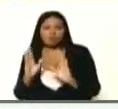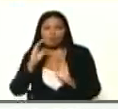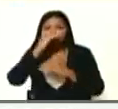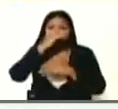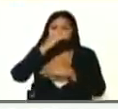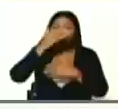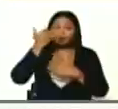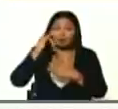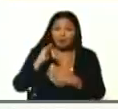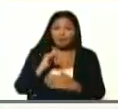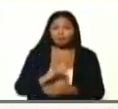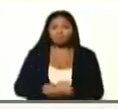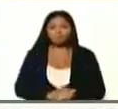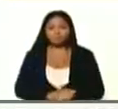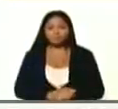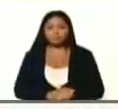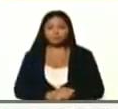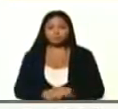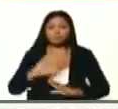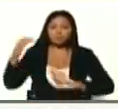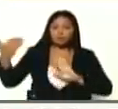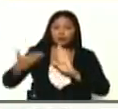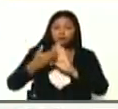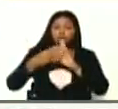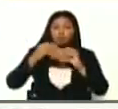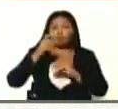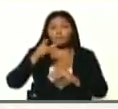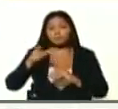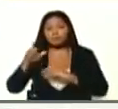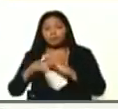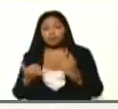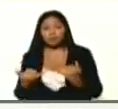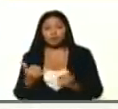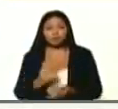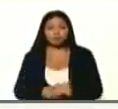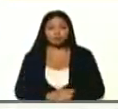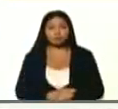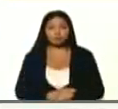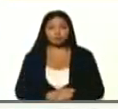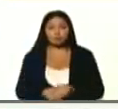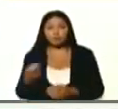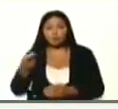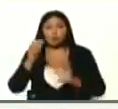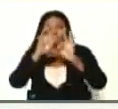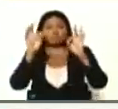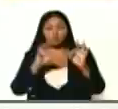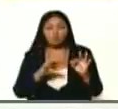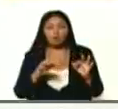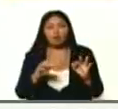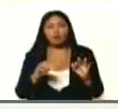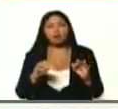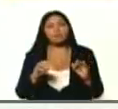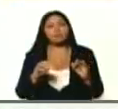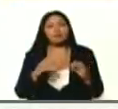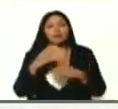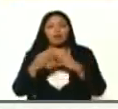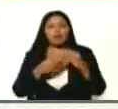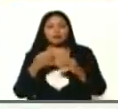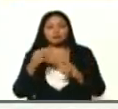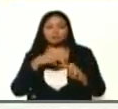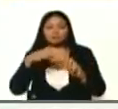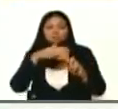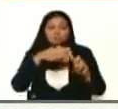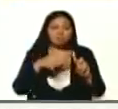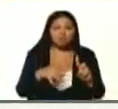que atentan contra la ciudadanía, que buscan crear zozobra, que